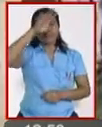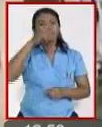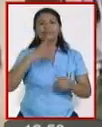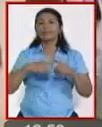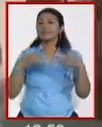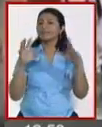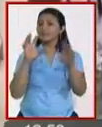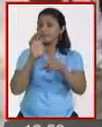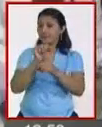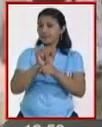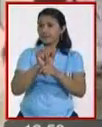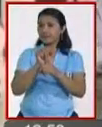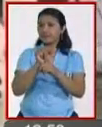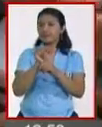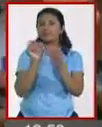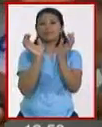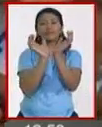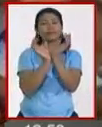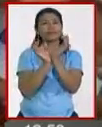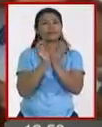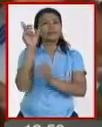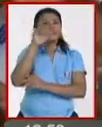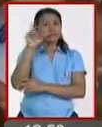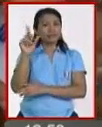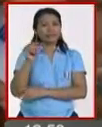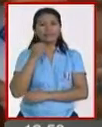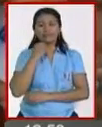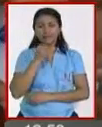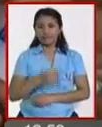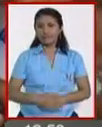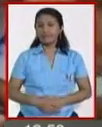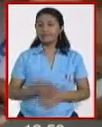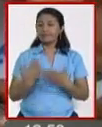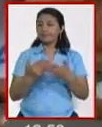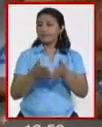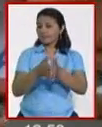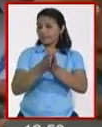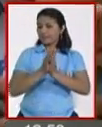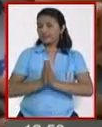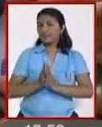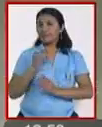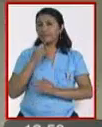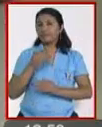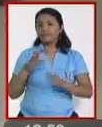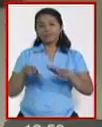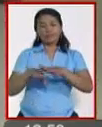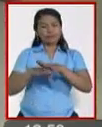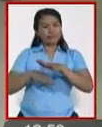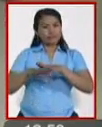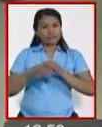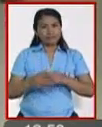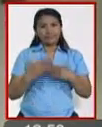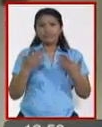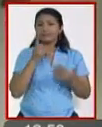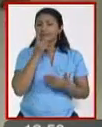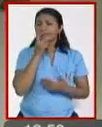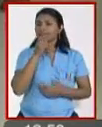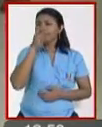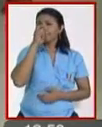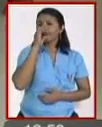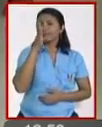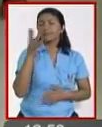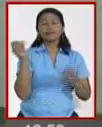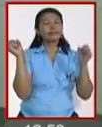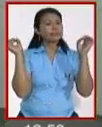han tomado la Caja Nacional en la Ciudad de La Paz, y creo que son demandas que sin ser tratadas de un tema de fondo. Finalmente, quienes se ven